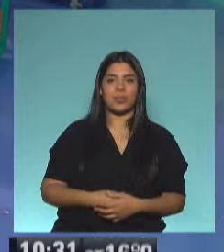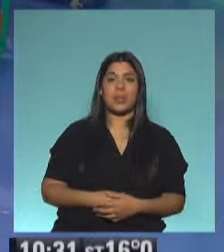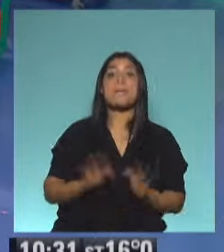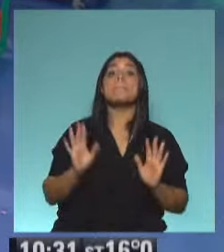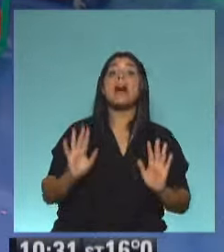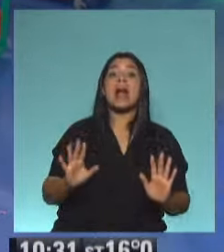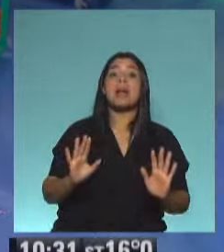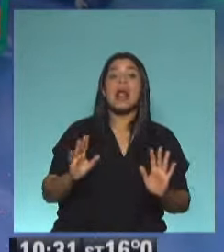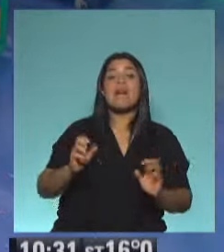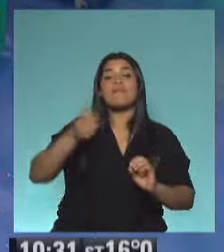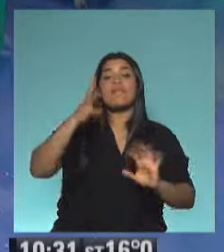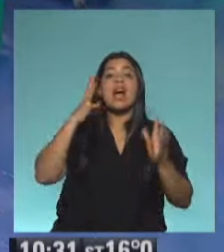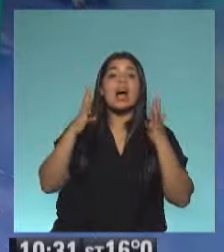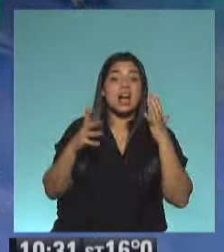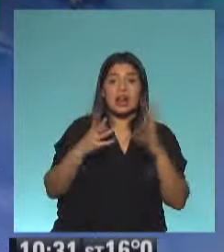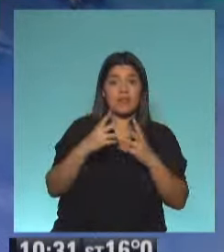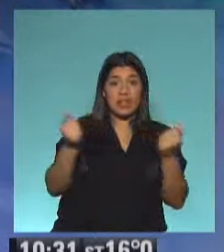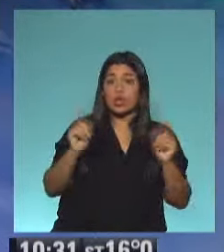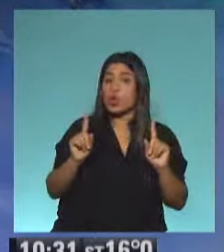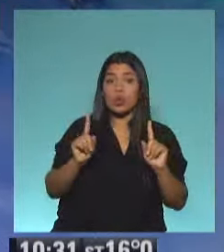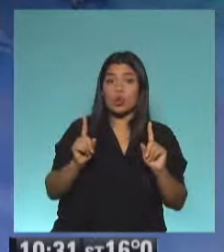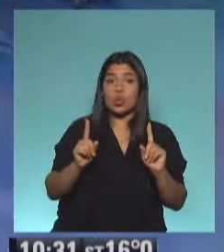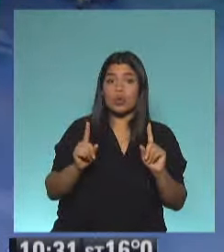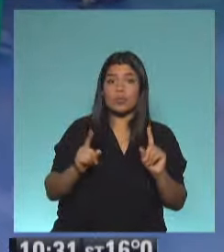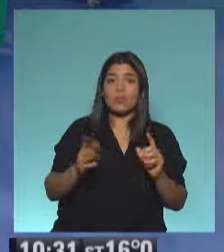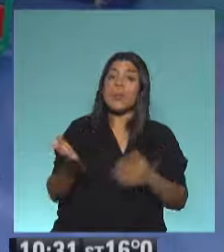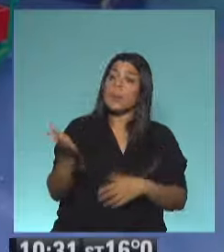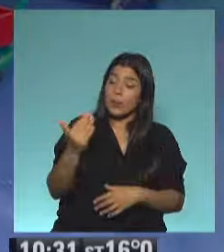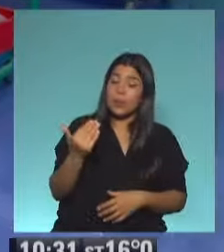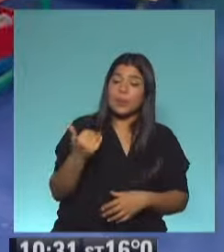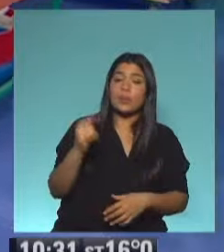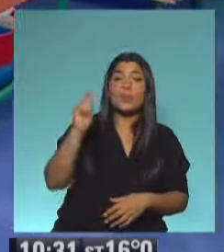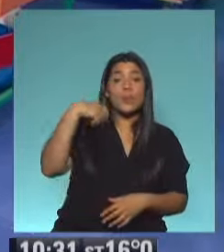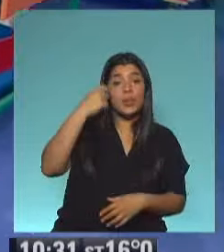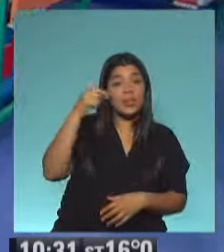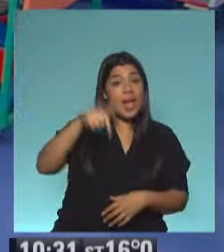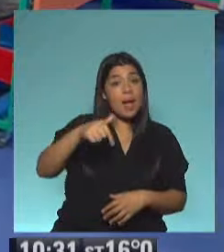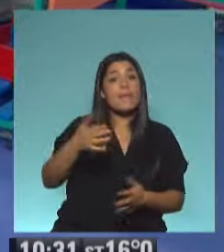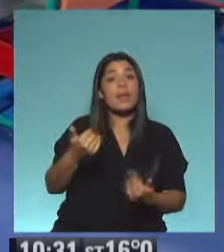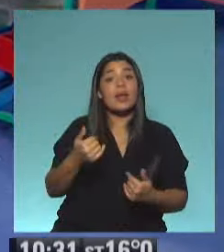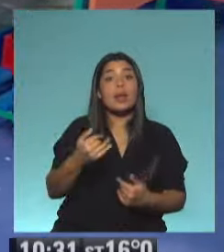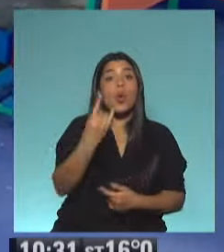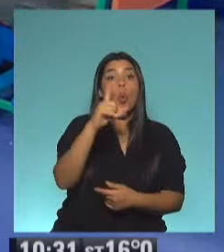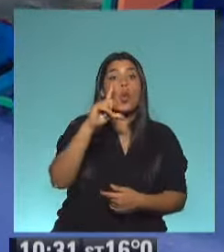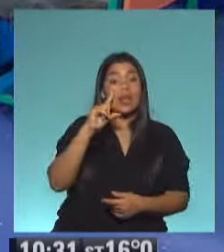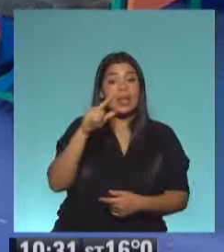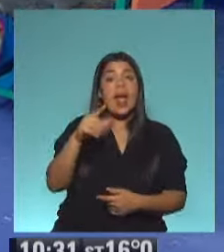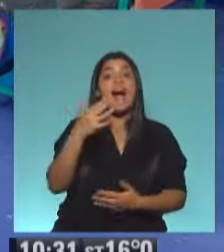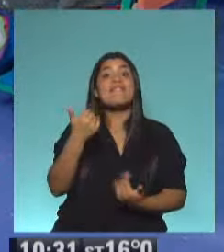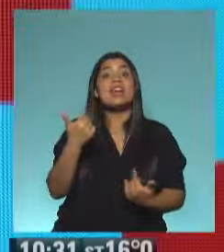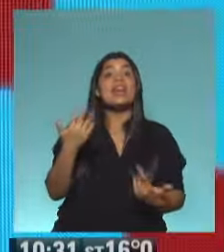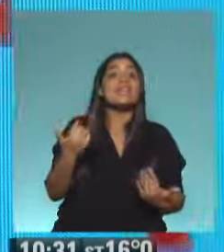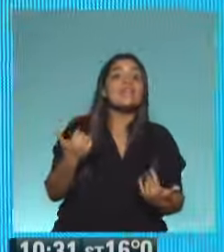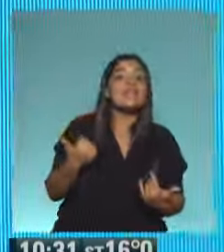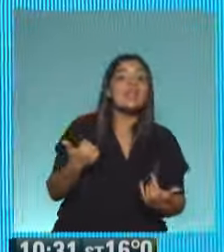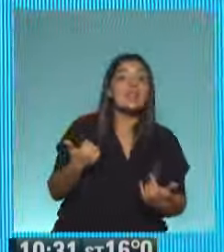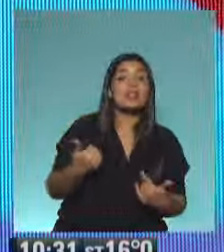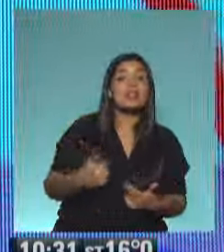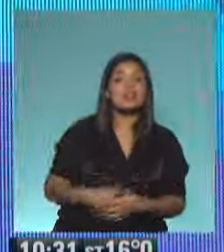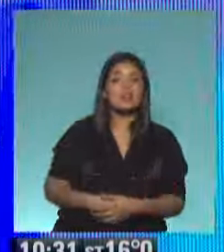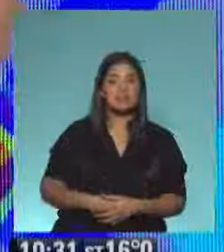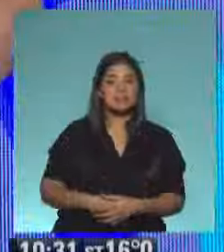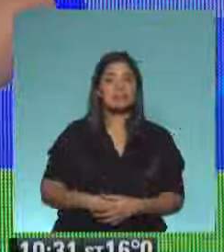No terminó el carnaval, falta un rato. Podemos ver un tape sobre... Sí. Los vamos mundos a ver, de Uli. Los mundos de Uli. Para aprender mucho más sobre el